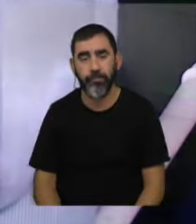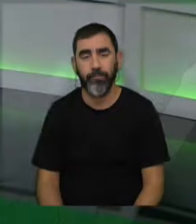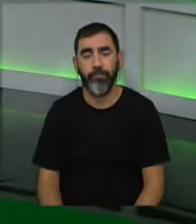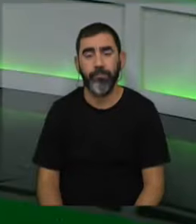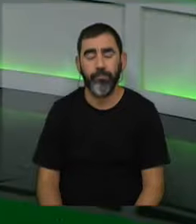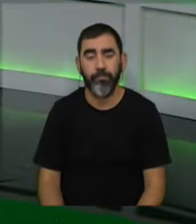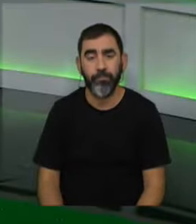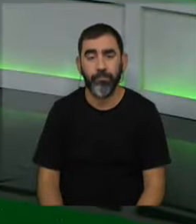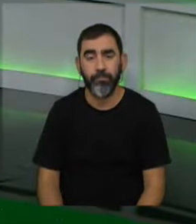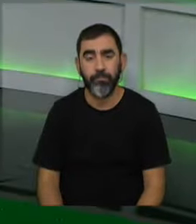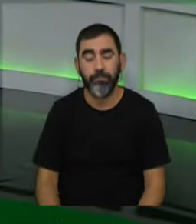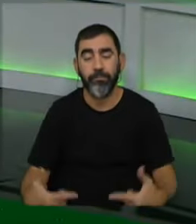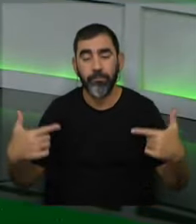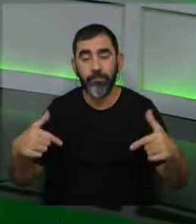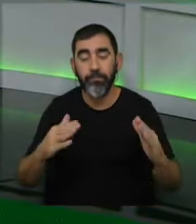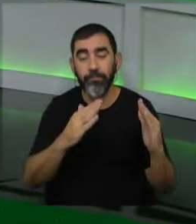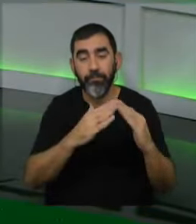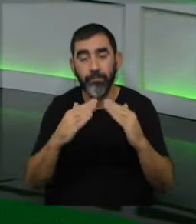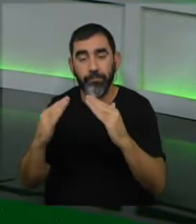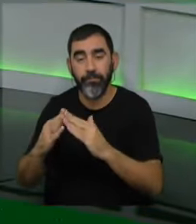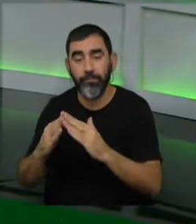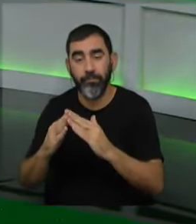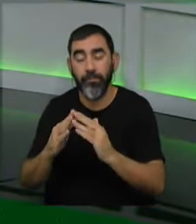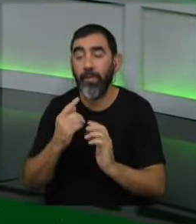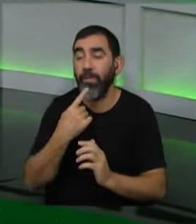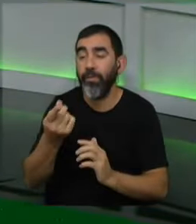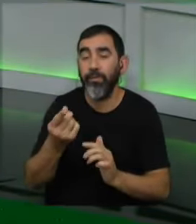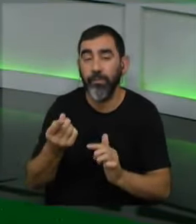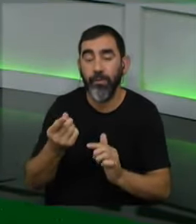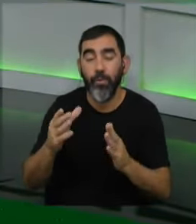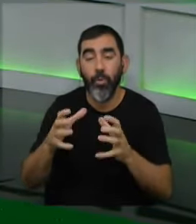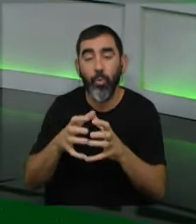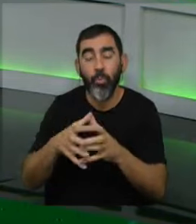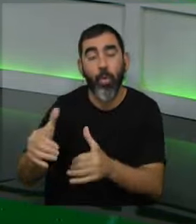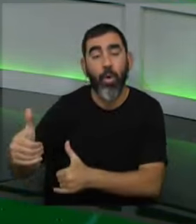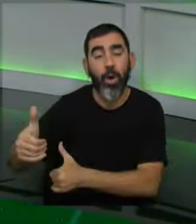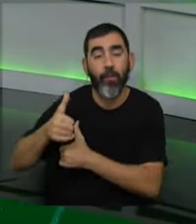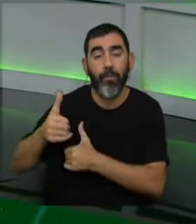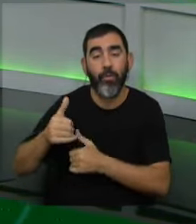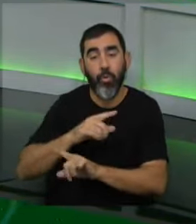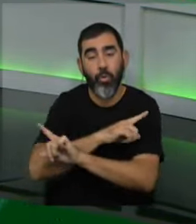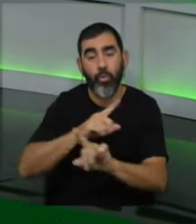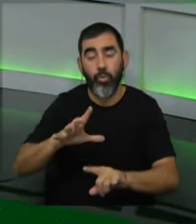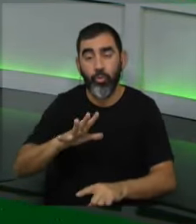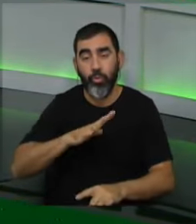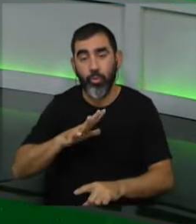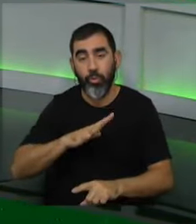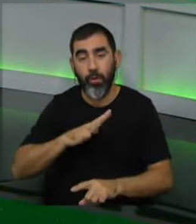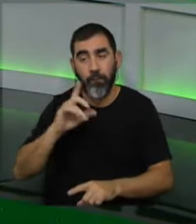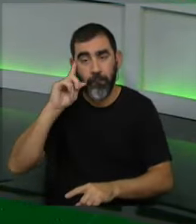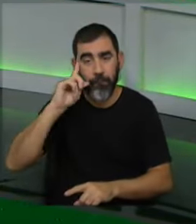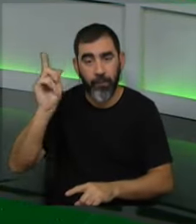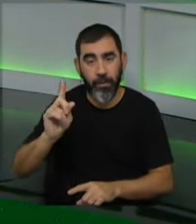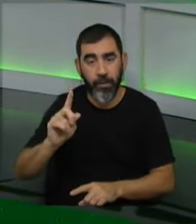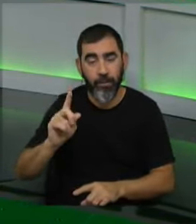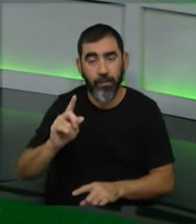el el ministro de vivienda Raúl Lozano dijo Ho que Cabildo abierto no está todavía al tanto